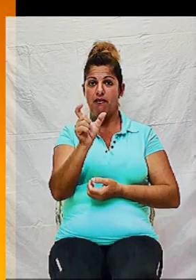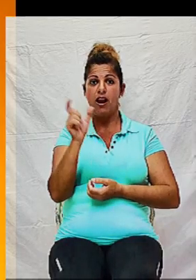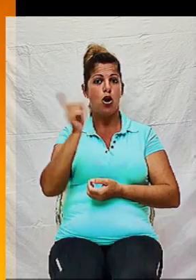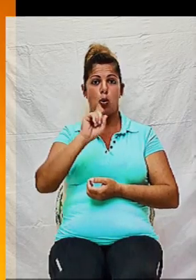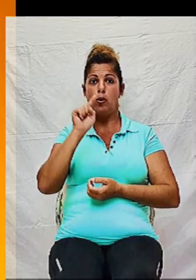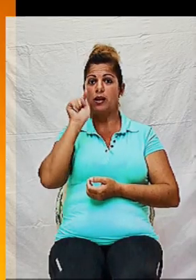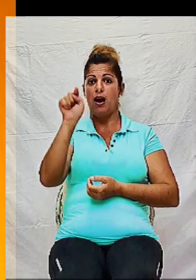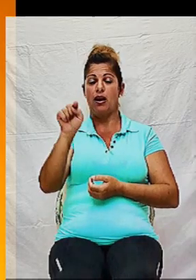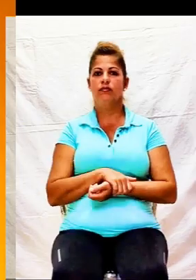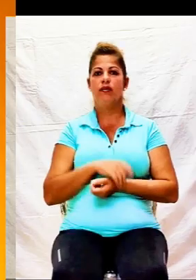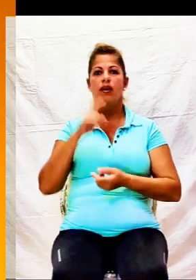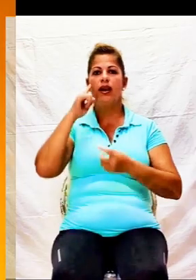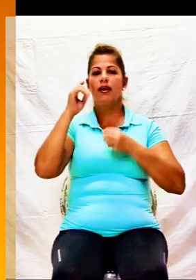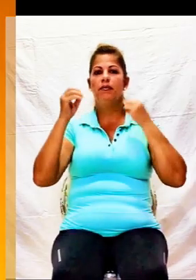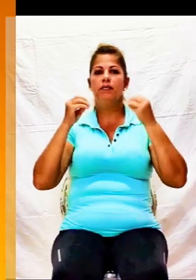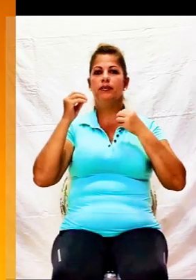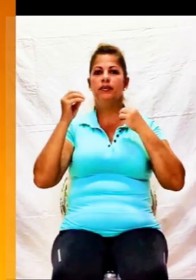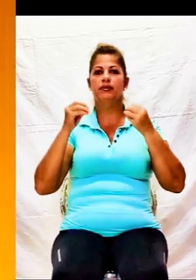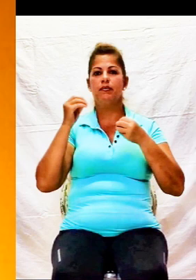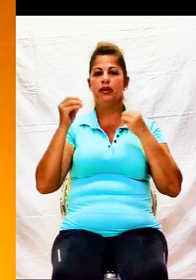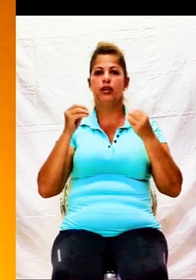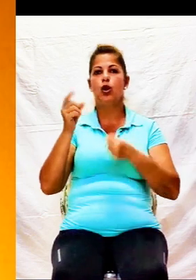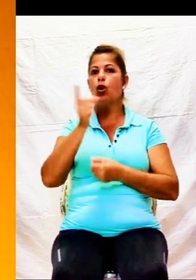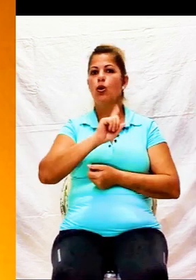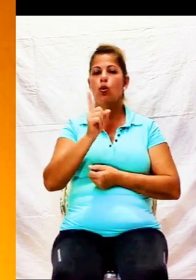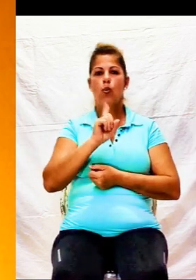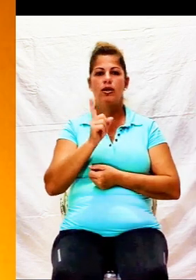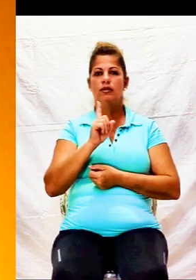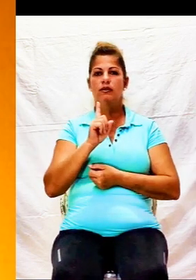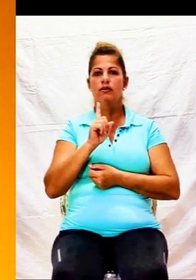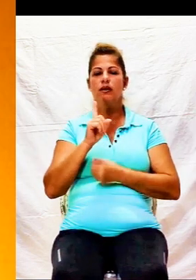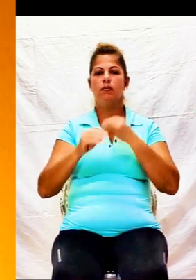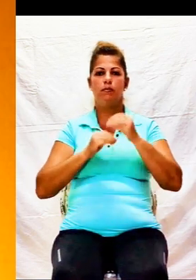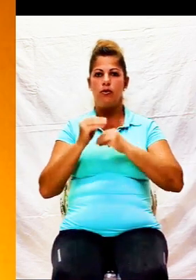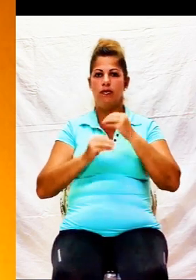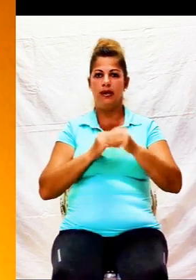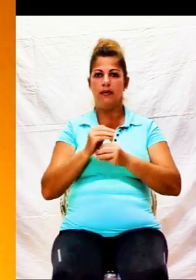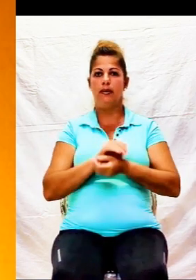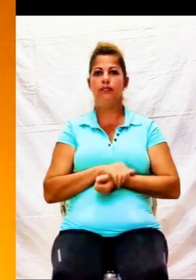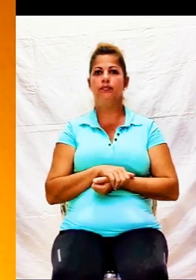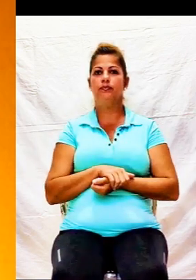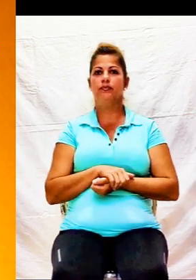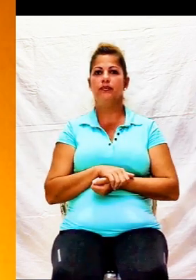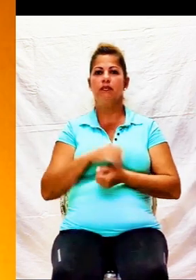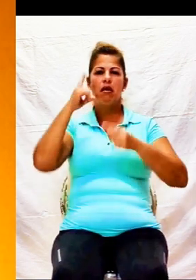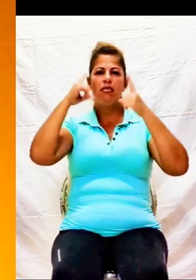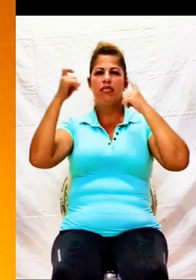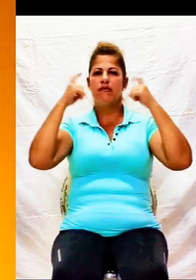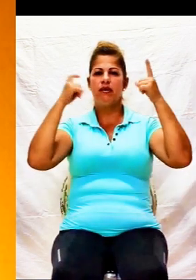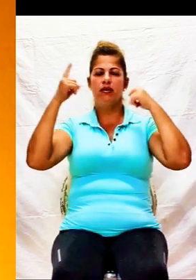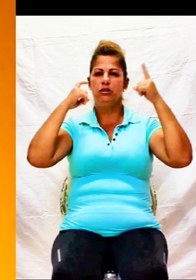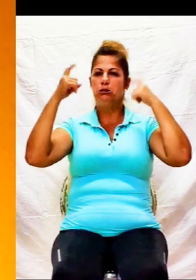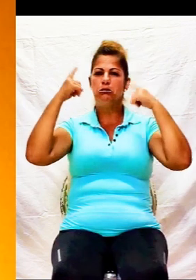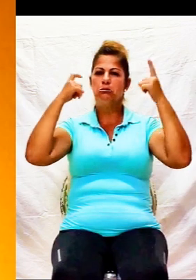La palabra no es aquello que nombra. El pensamiento no es el hecho.